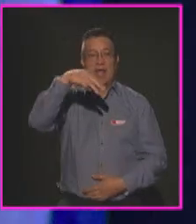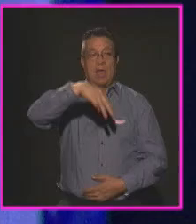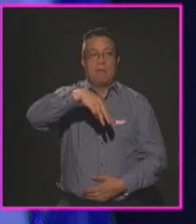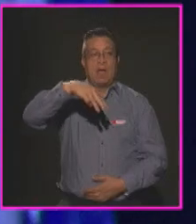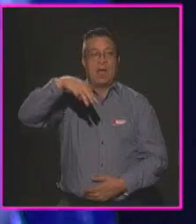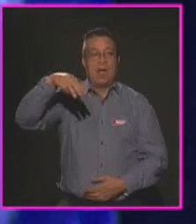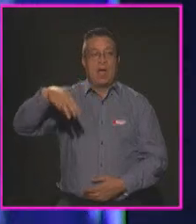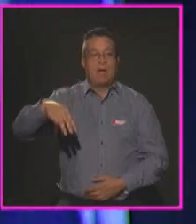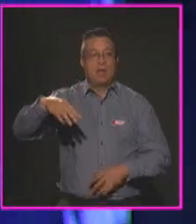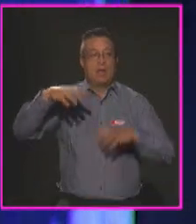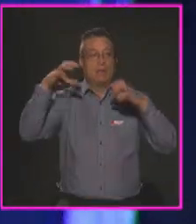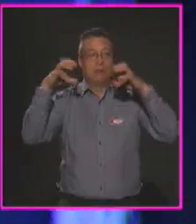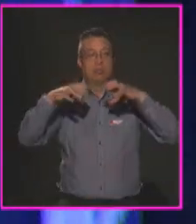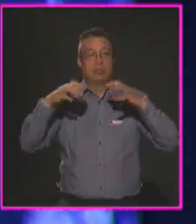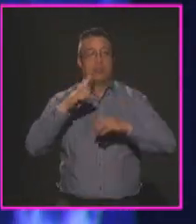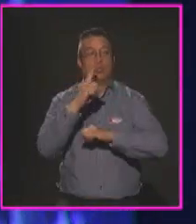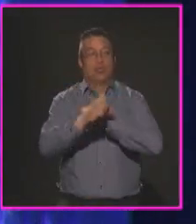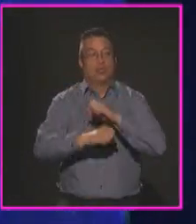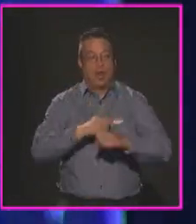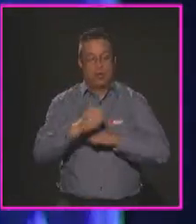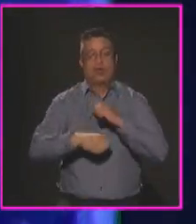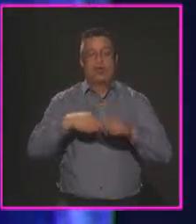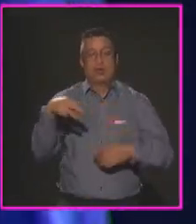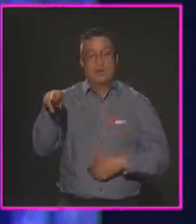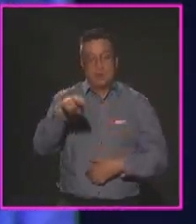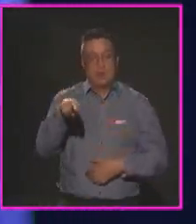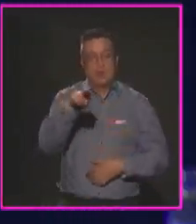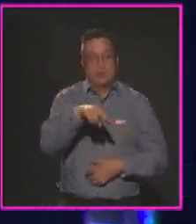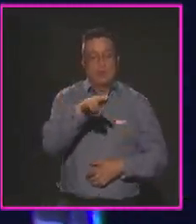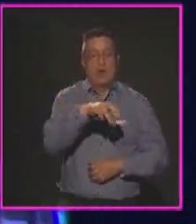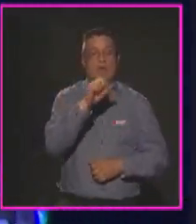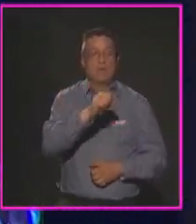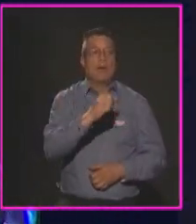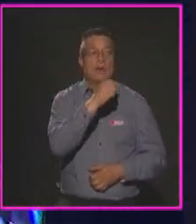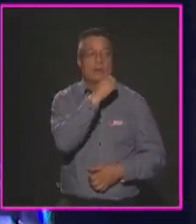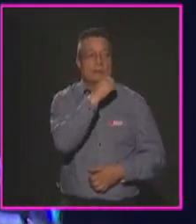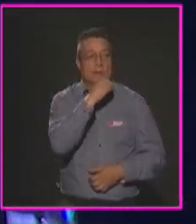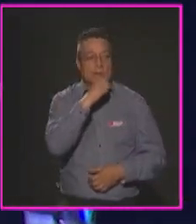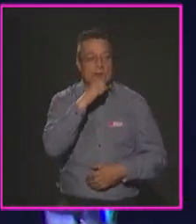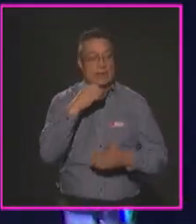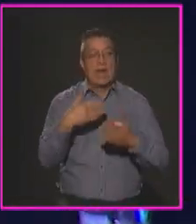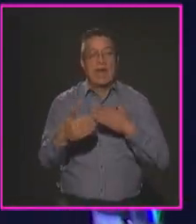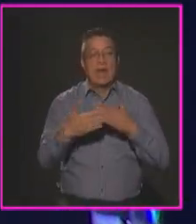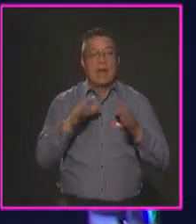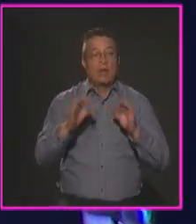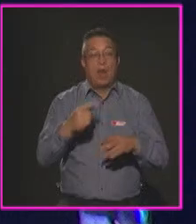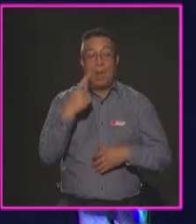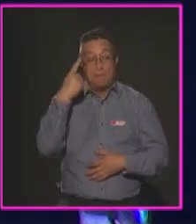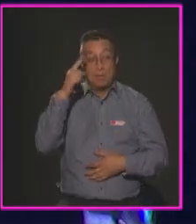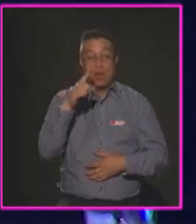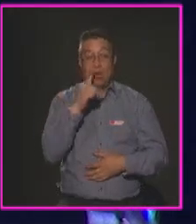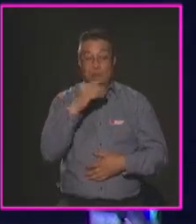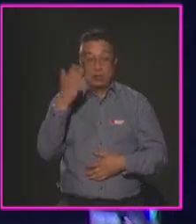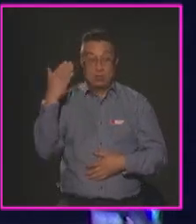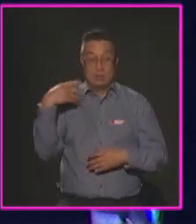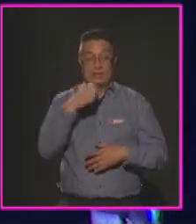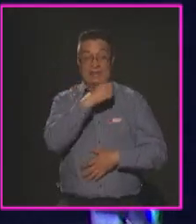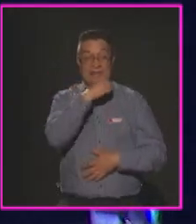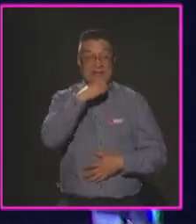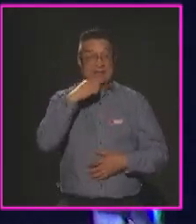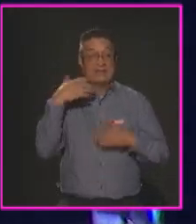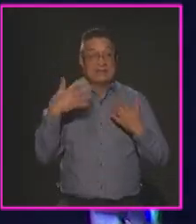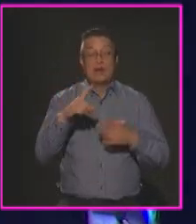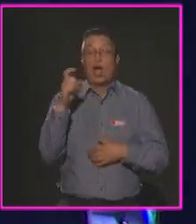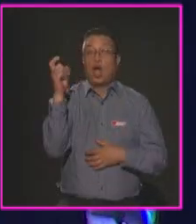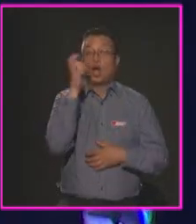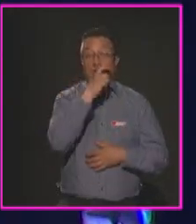de precipitación anual por varios años consecutivos para poder secar naturalmente la laguna, pero lo que pasó en la última mega sequía es interesante. Aquí en lo rojo